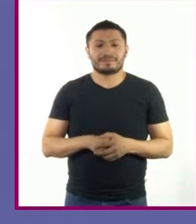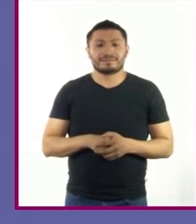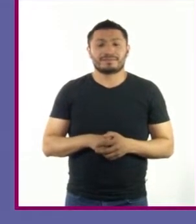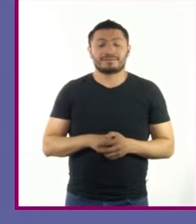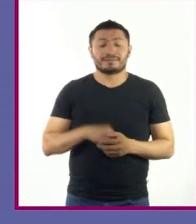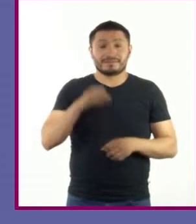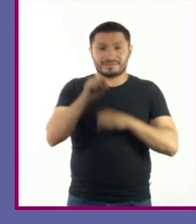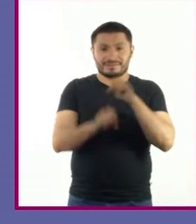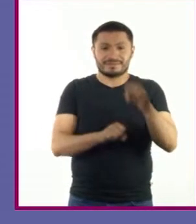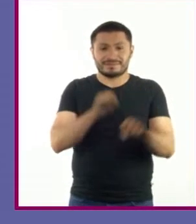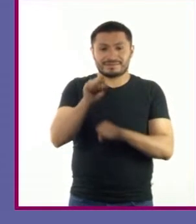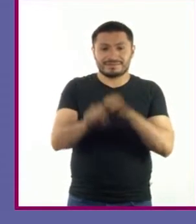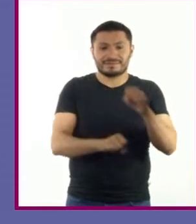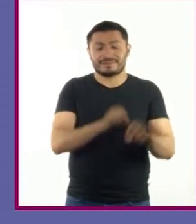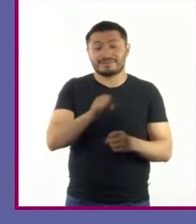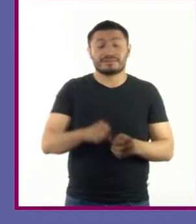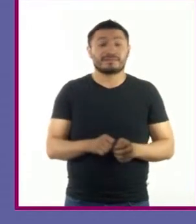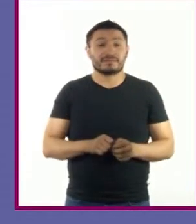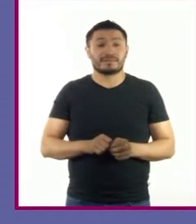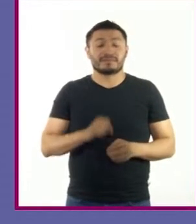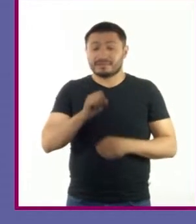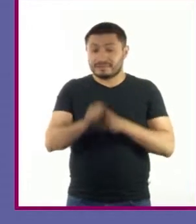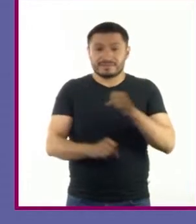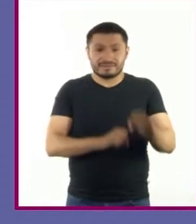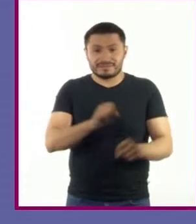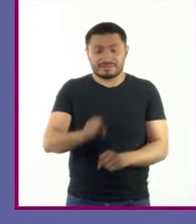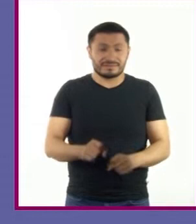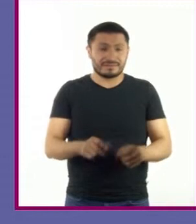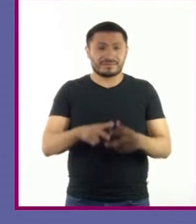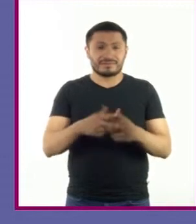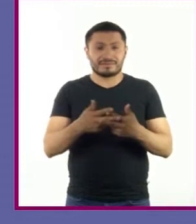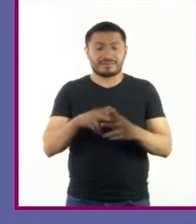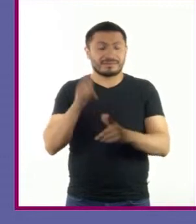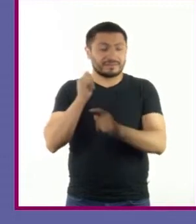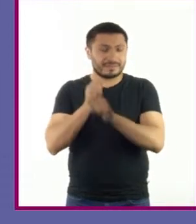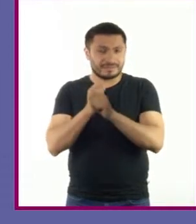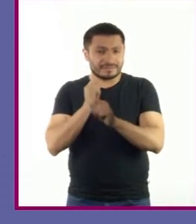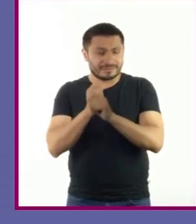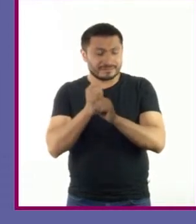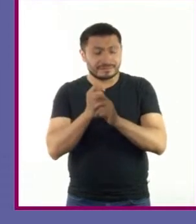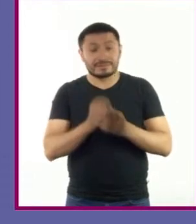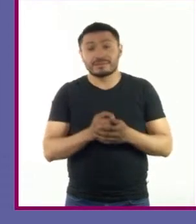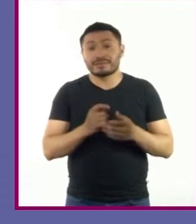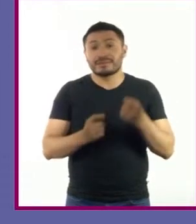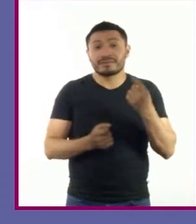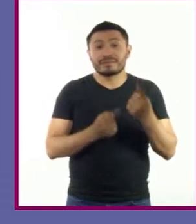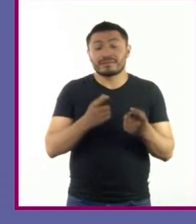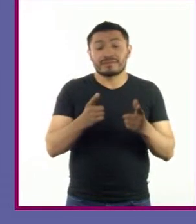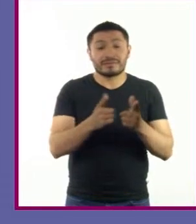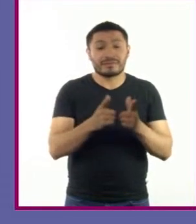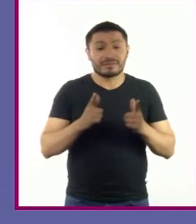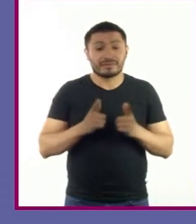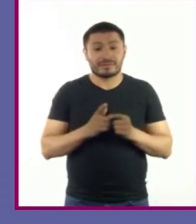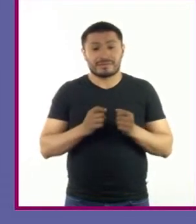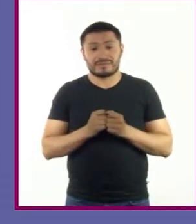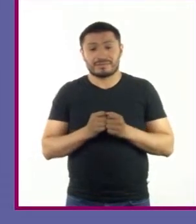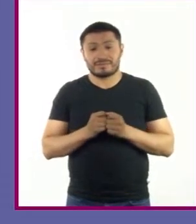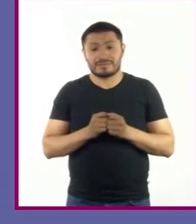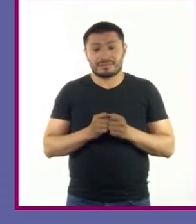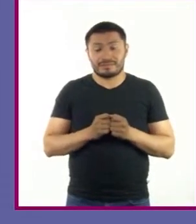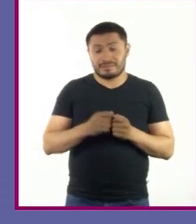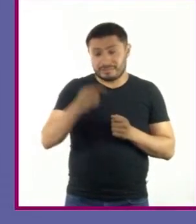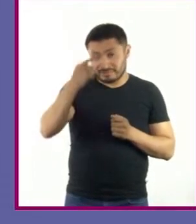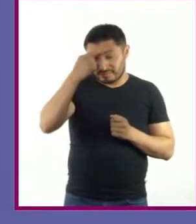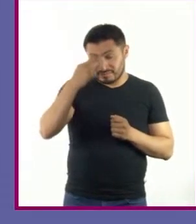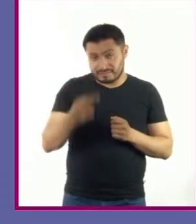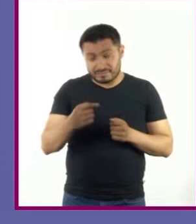Las bicicletas. Las bicicletas son un medio de transporte. Hay algunas para hacer trucos. Tienen medidas para